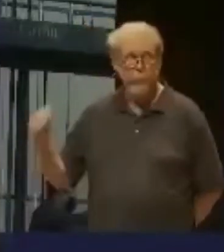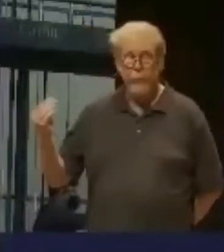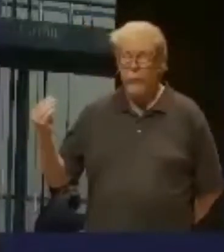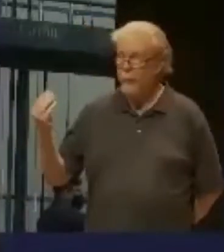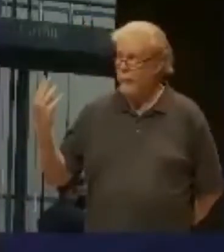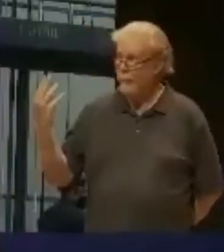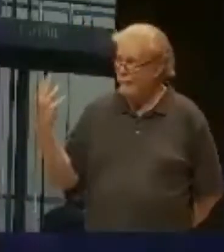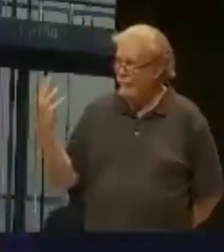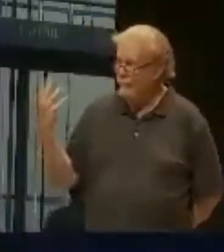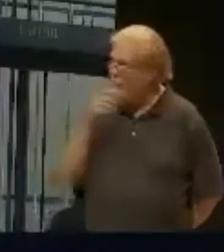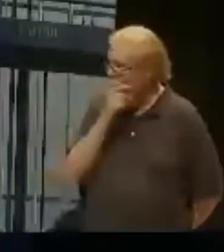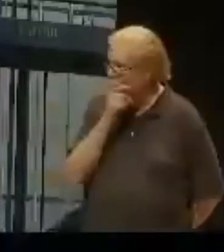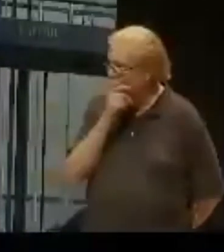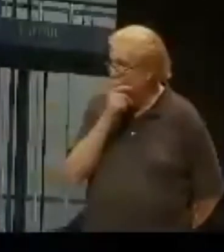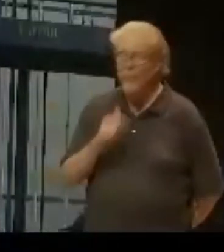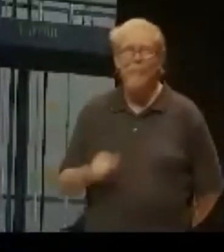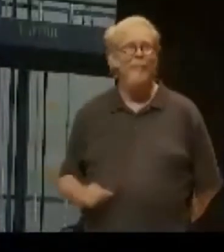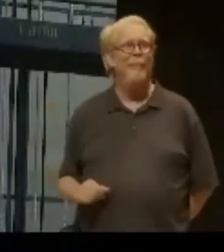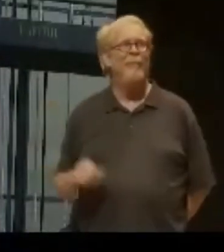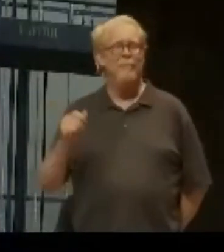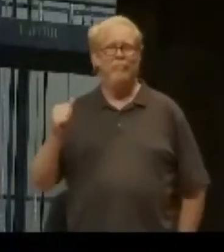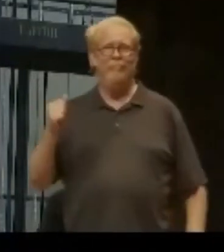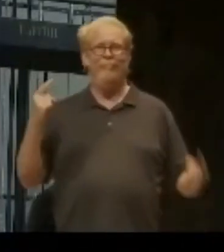Las láminas, por favor.